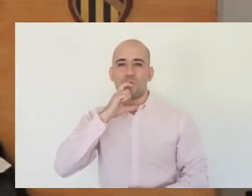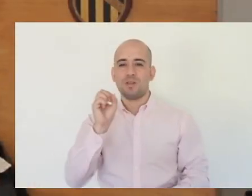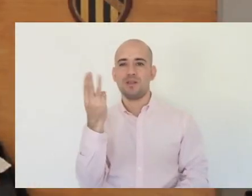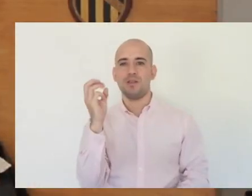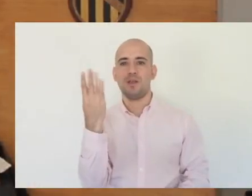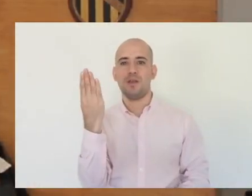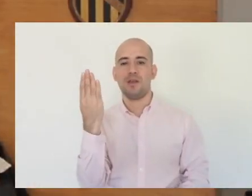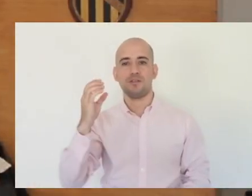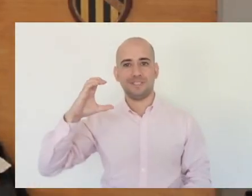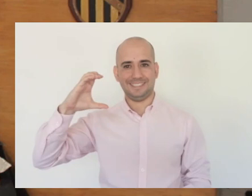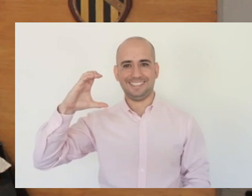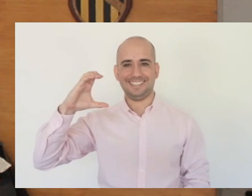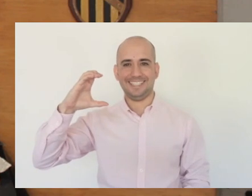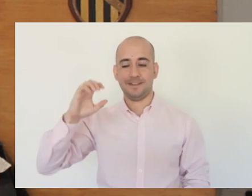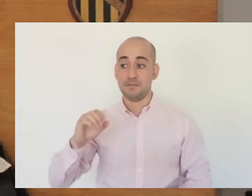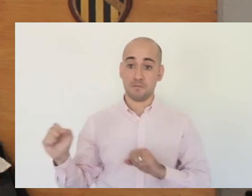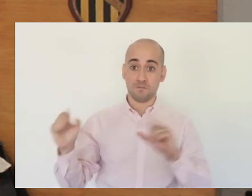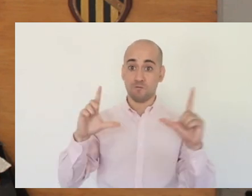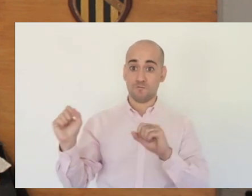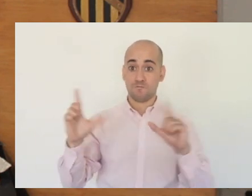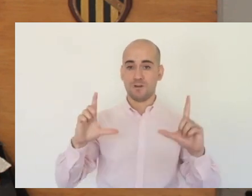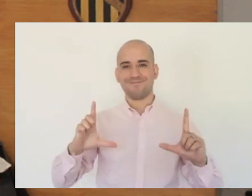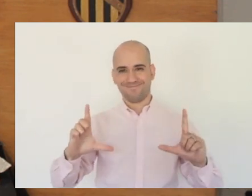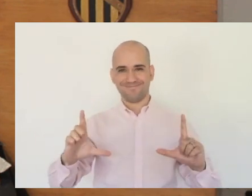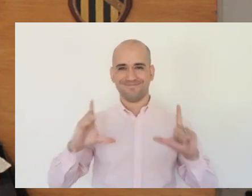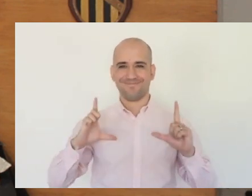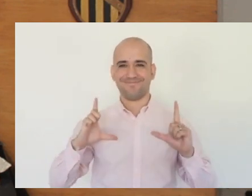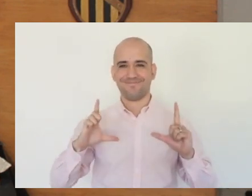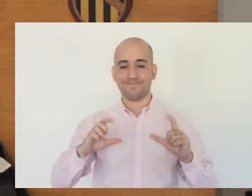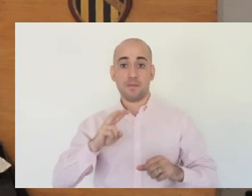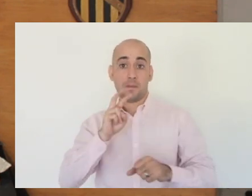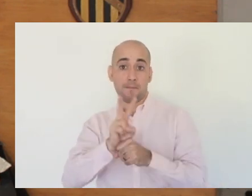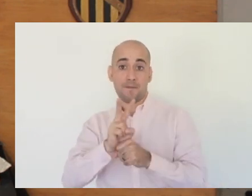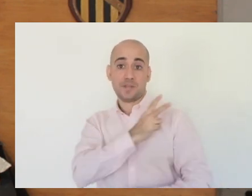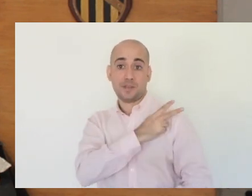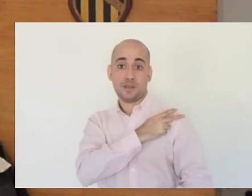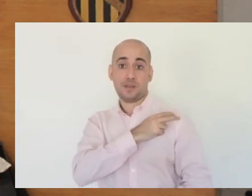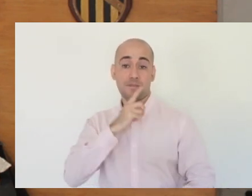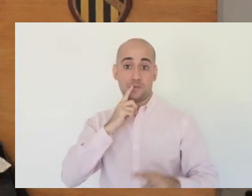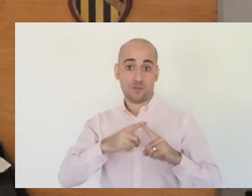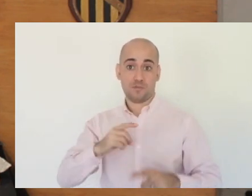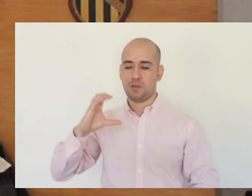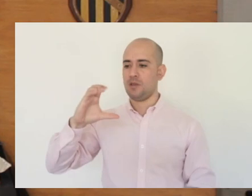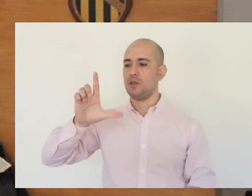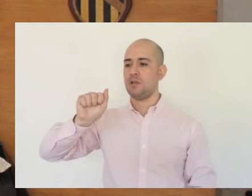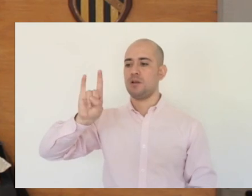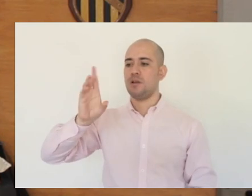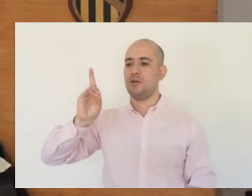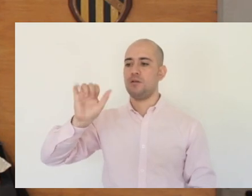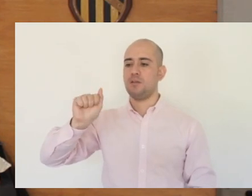Recibe su licencia los alumnos y alumnas del segundo ciclo C, liderado por su profesora jefe,